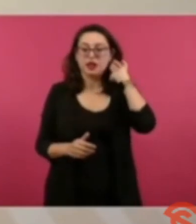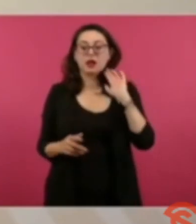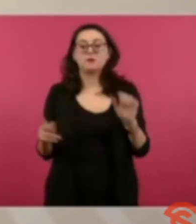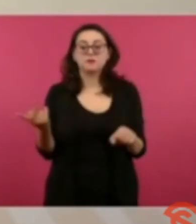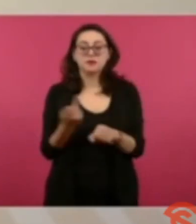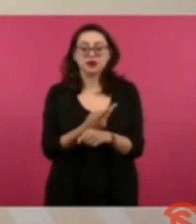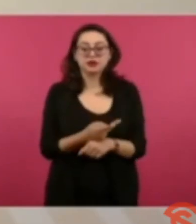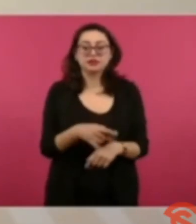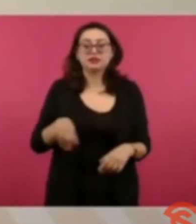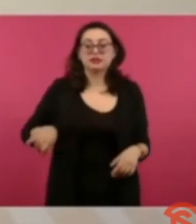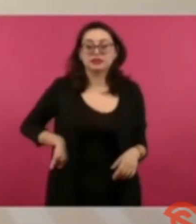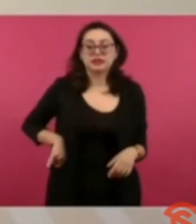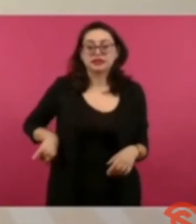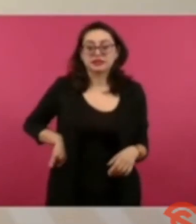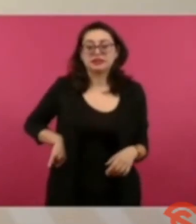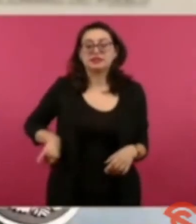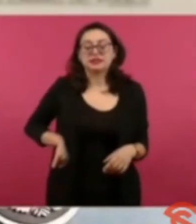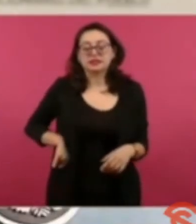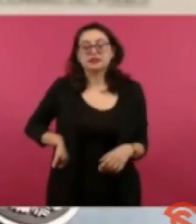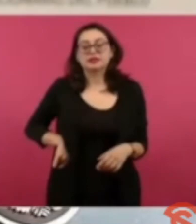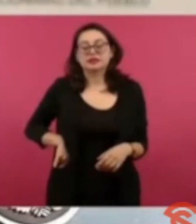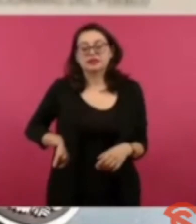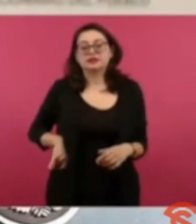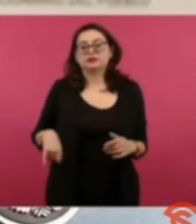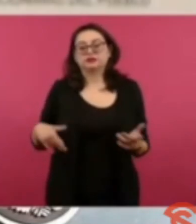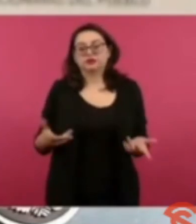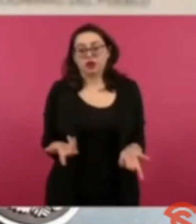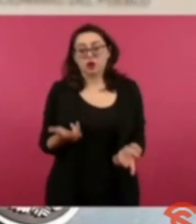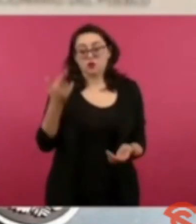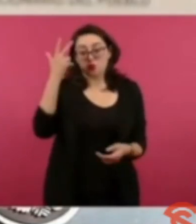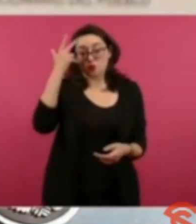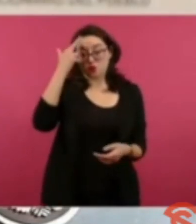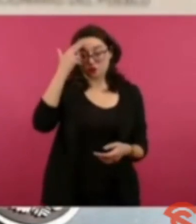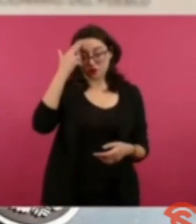extranjeras eran las que tenían los ferrocarriles,